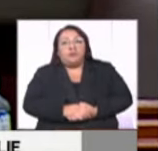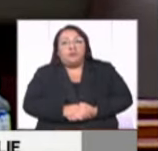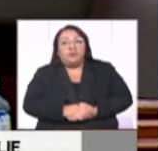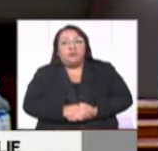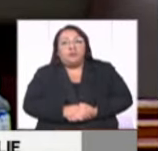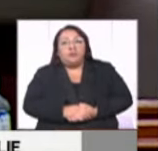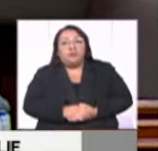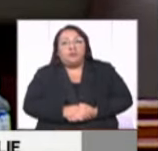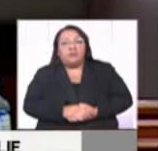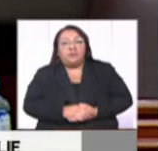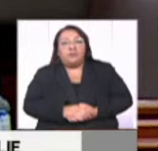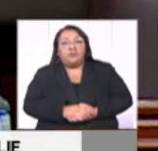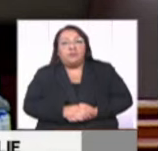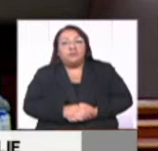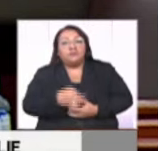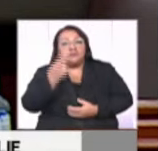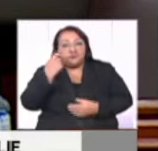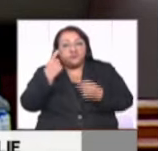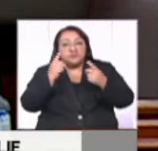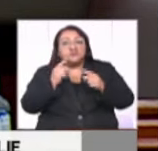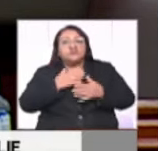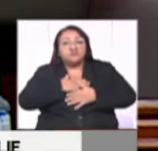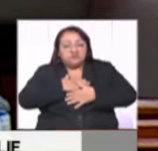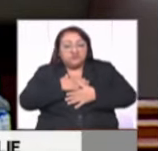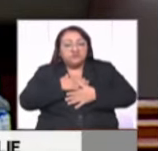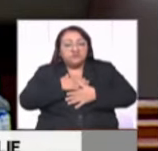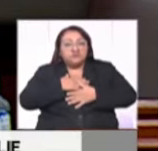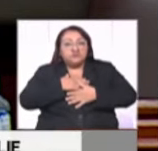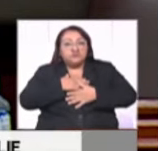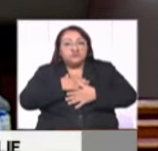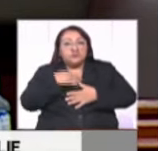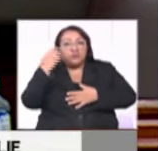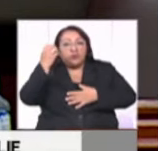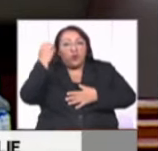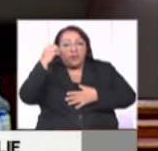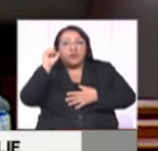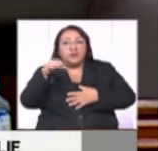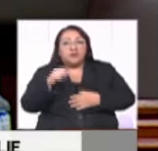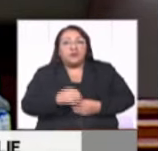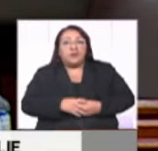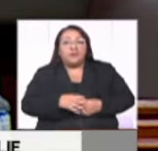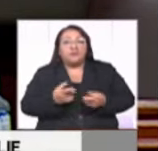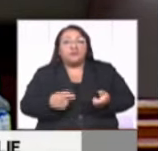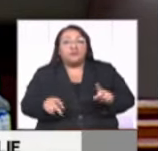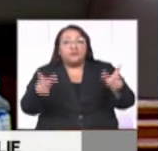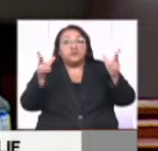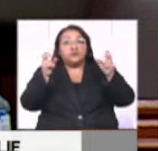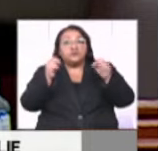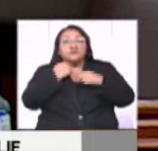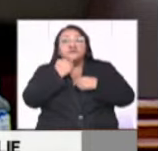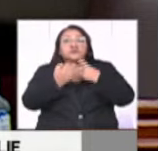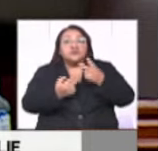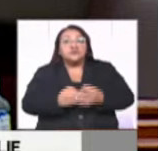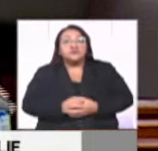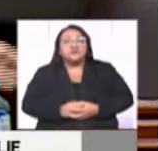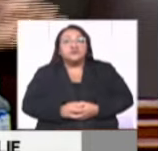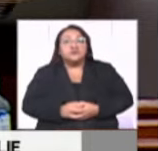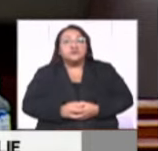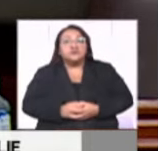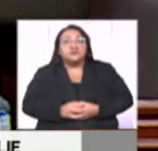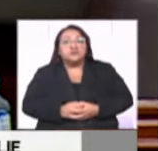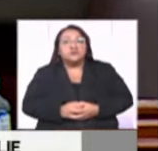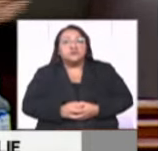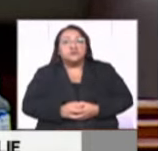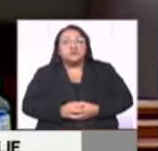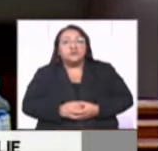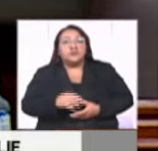eso, reafirmamos nuestra posición, que cuando escucho esas voces, que me parece que están